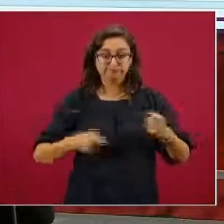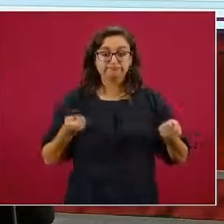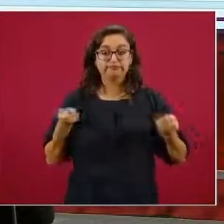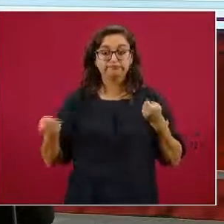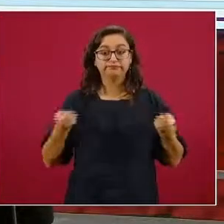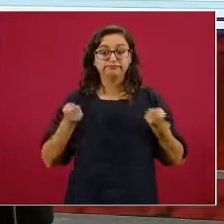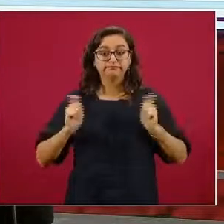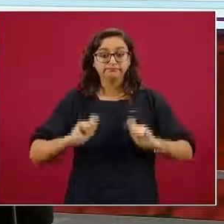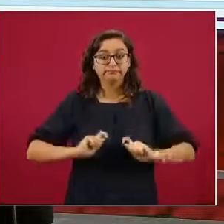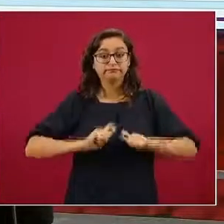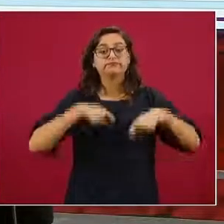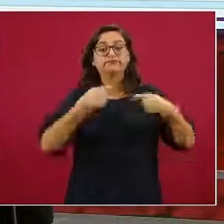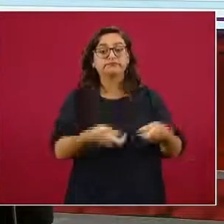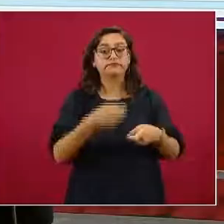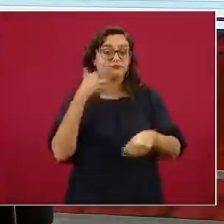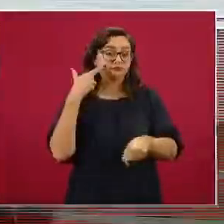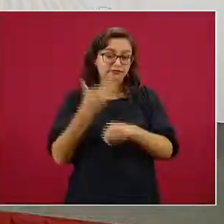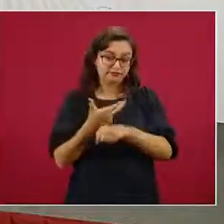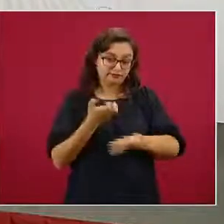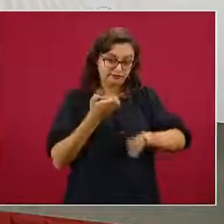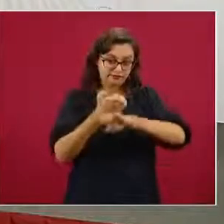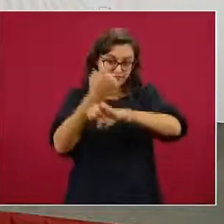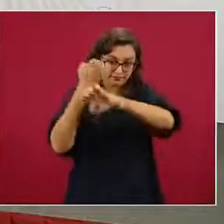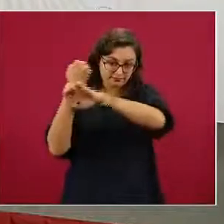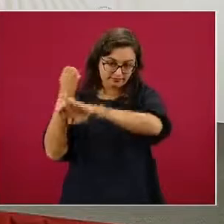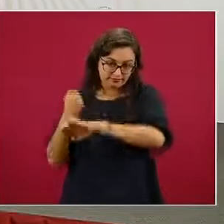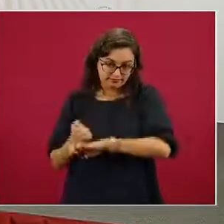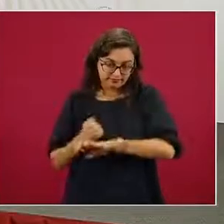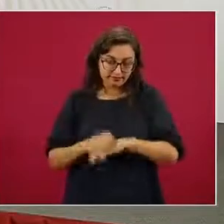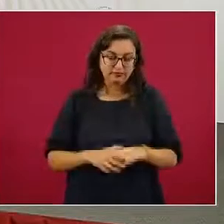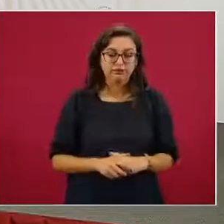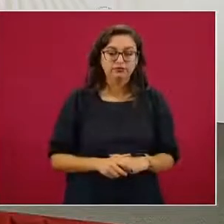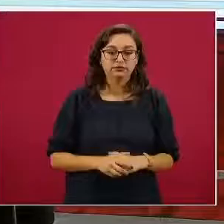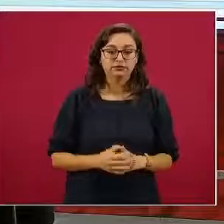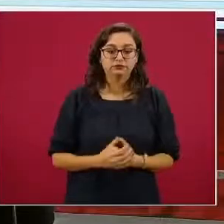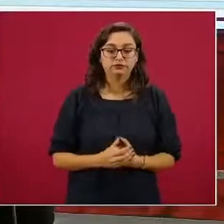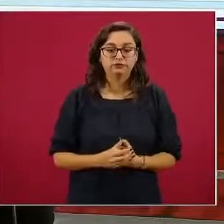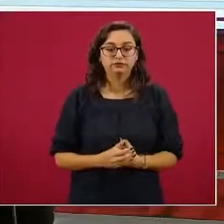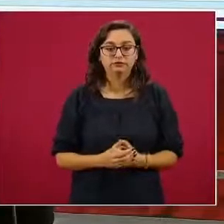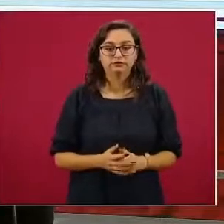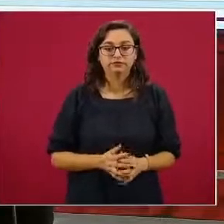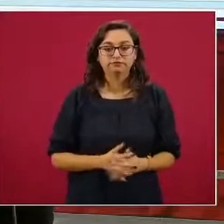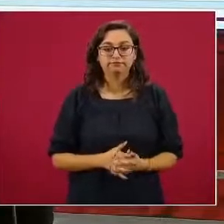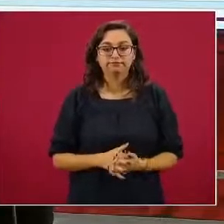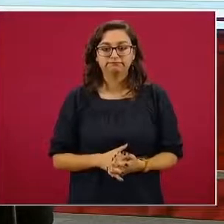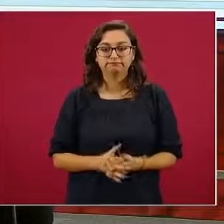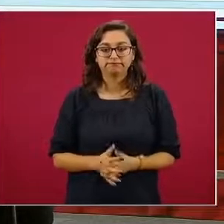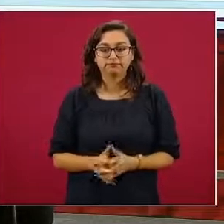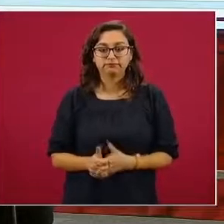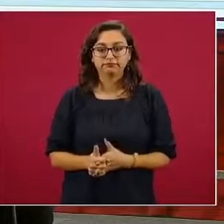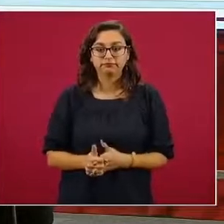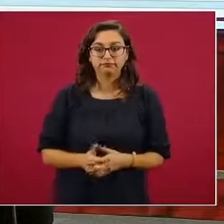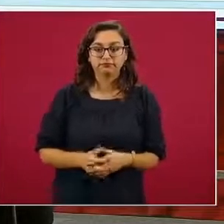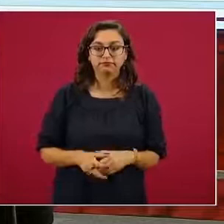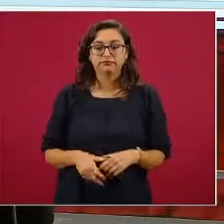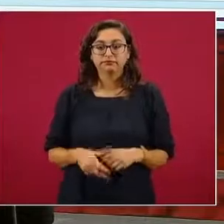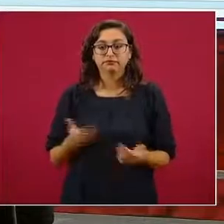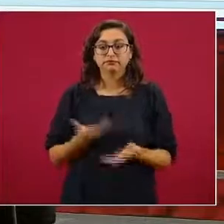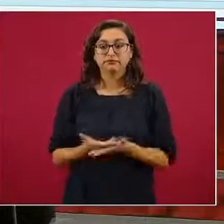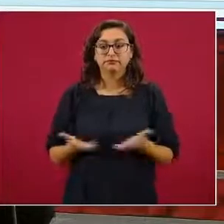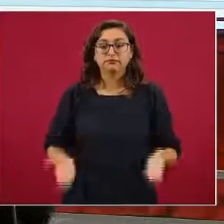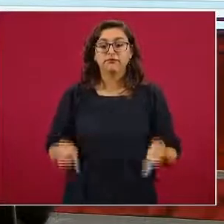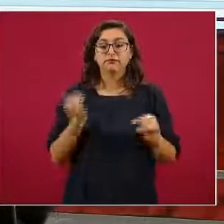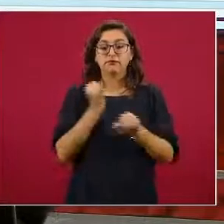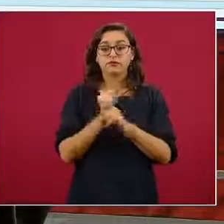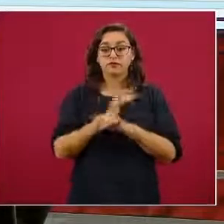inmediata, de manera directa por las entidades federativas. Vamos a ver la siguiente. Ahora veamos el informe técnico.